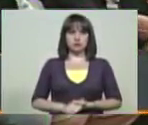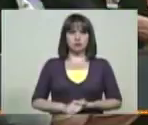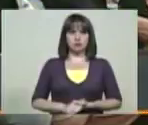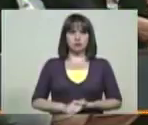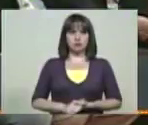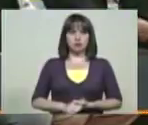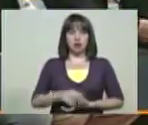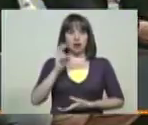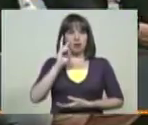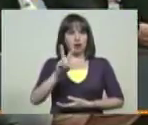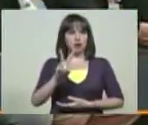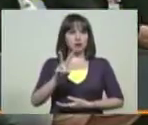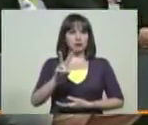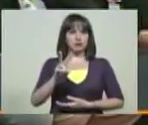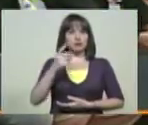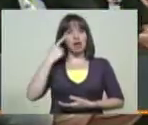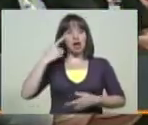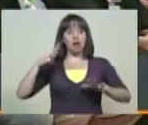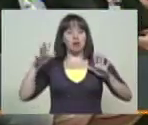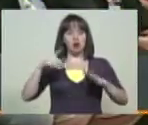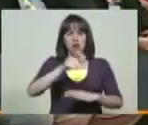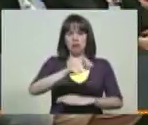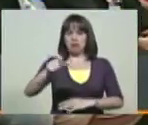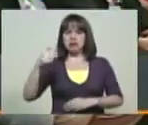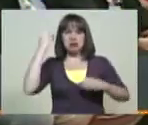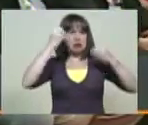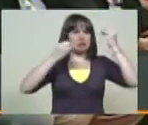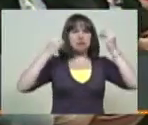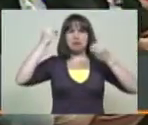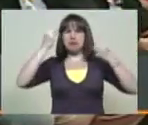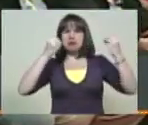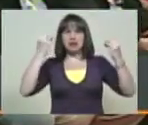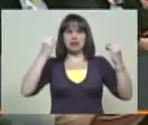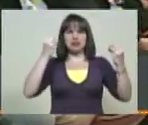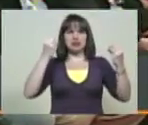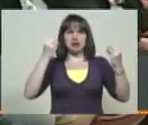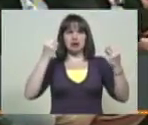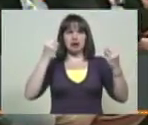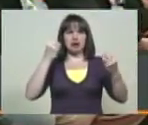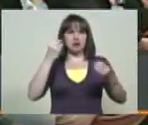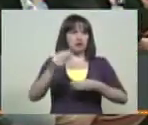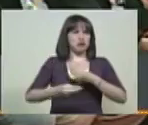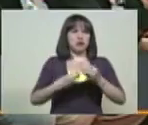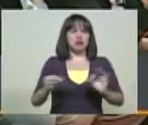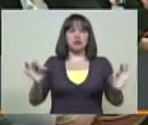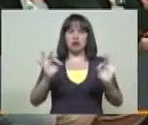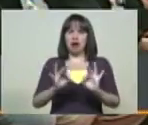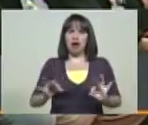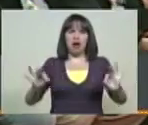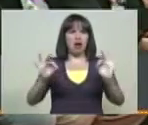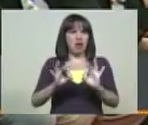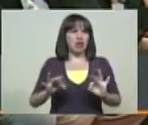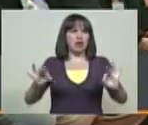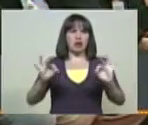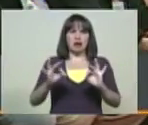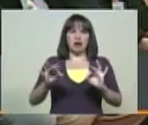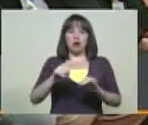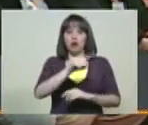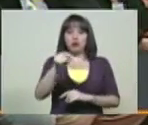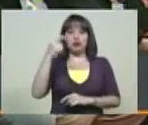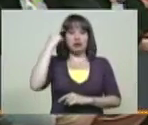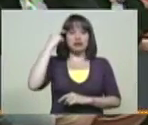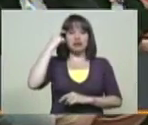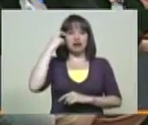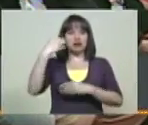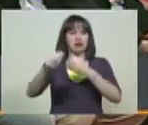mire a lo mejor algunos creen que eso nos hace daño a nosotros estamos curados nosotros sabemos lo que estamos